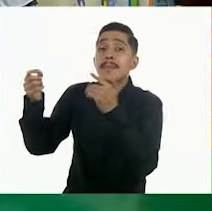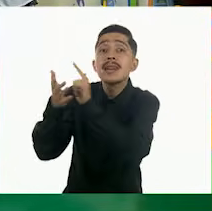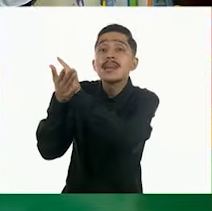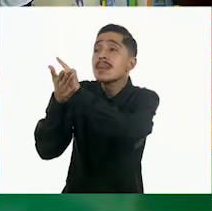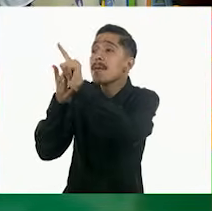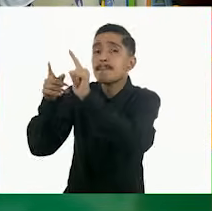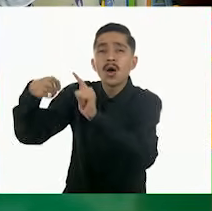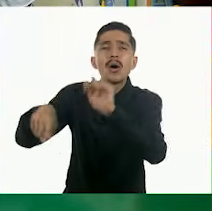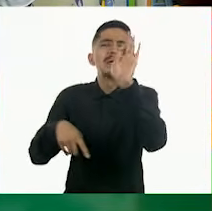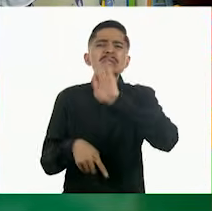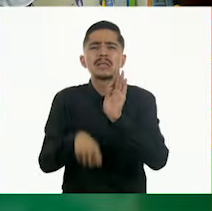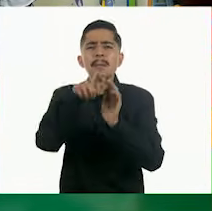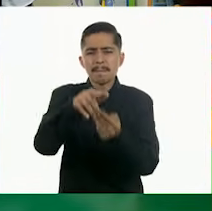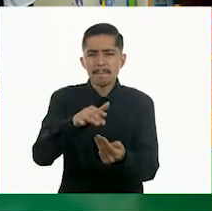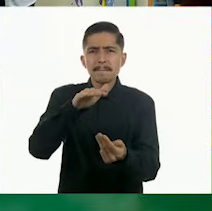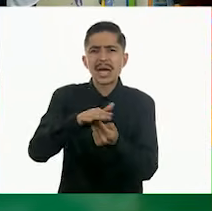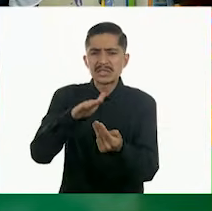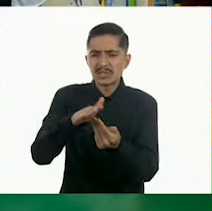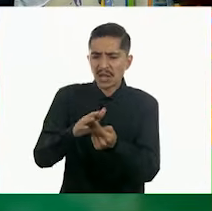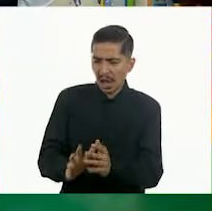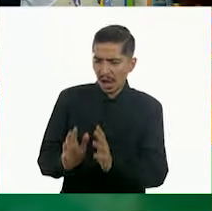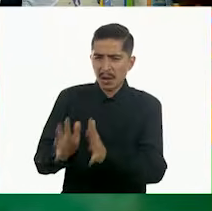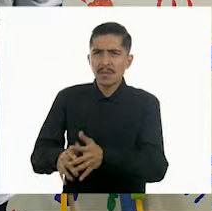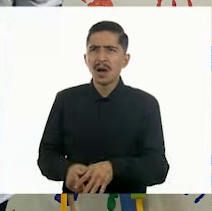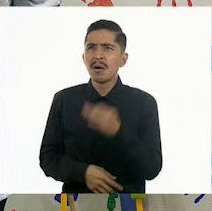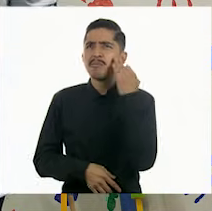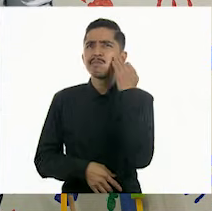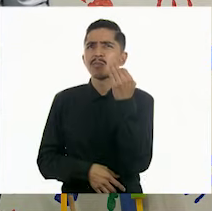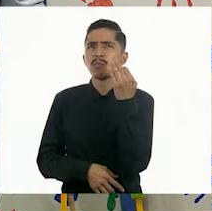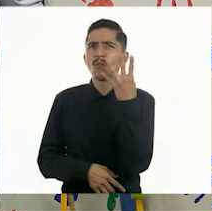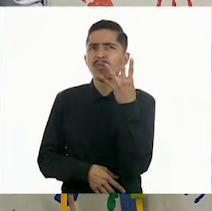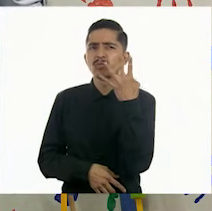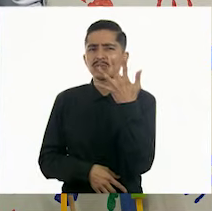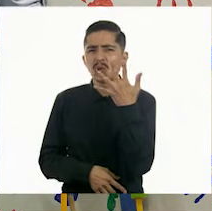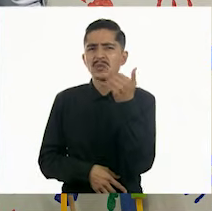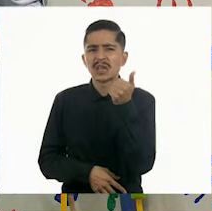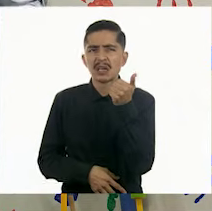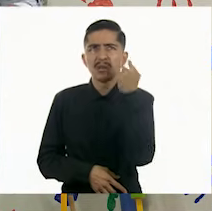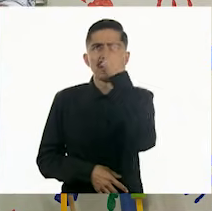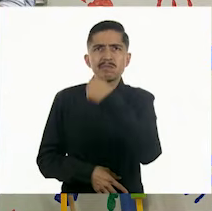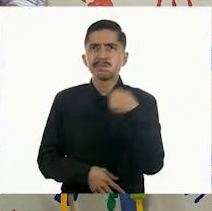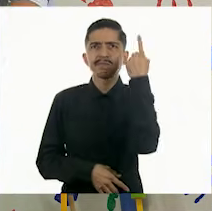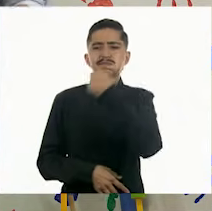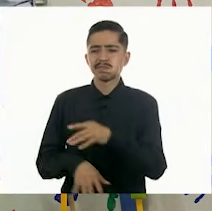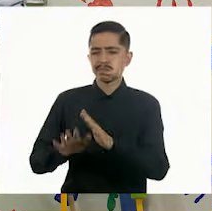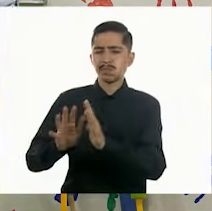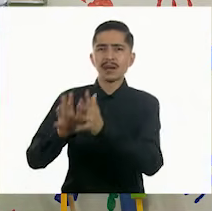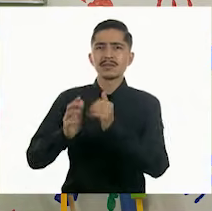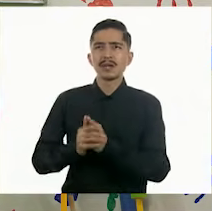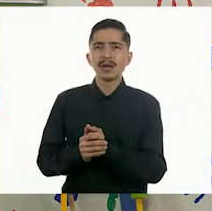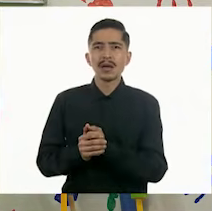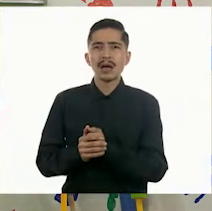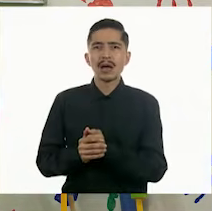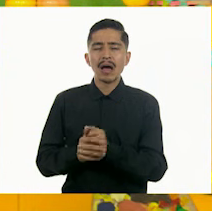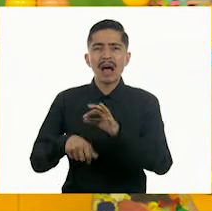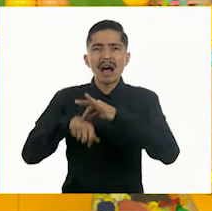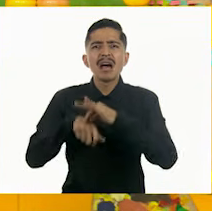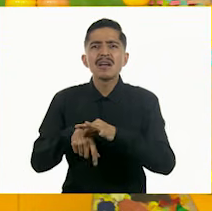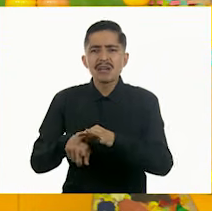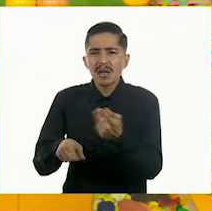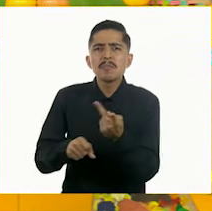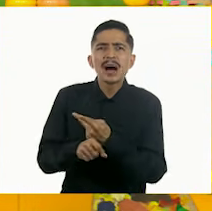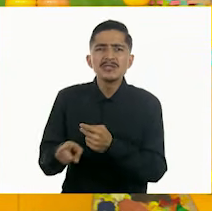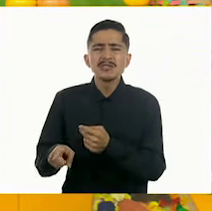carne en la mesa por más de cuatro, cinco, seis horas, ¿qué pasa a la carne? Pues ya no está la temperatura